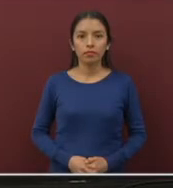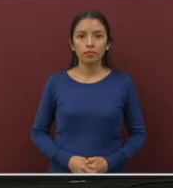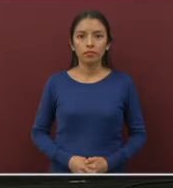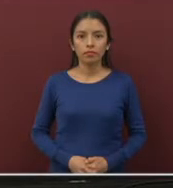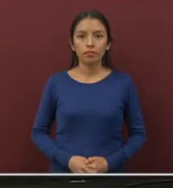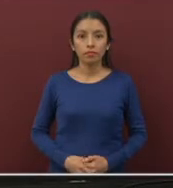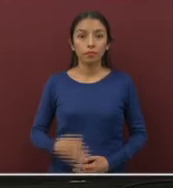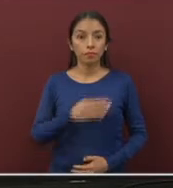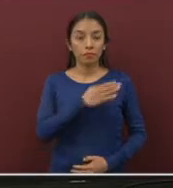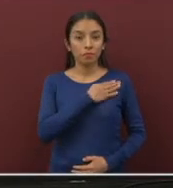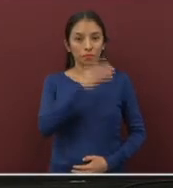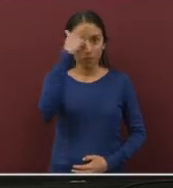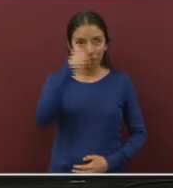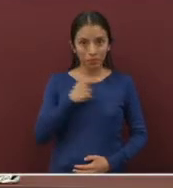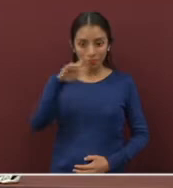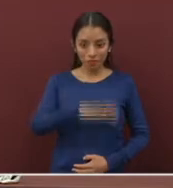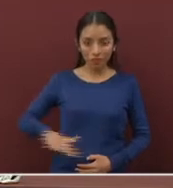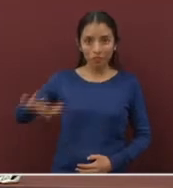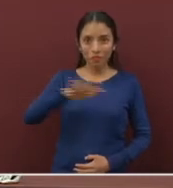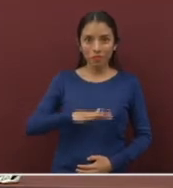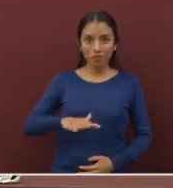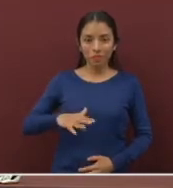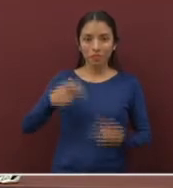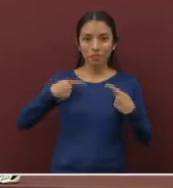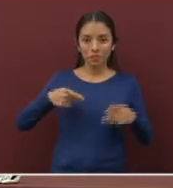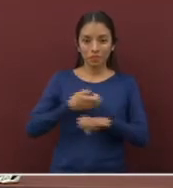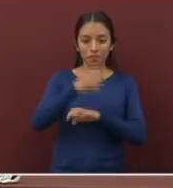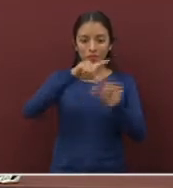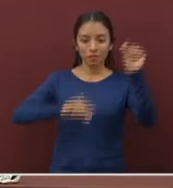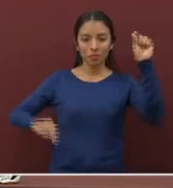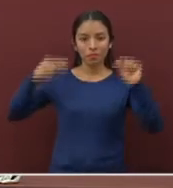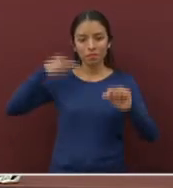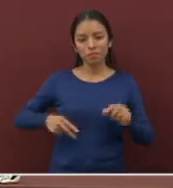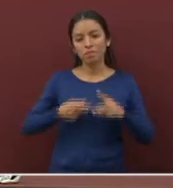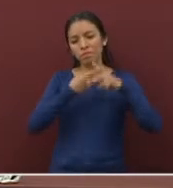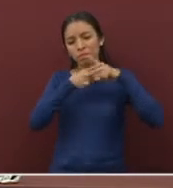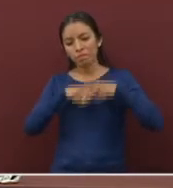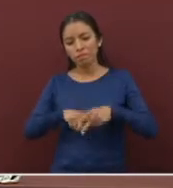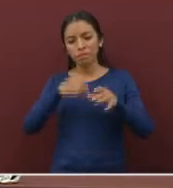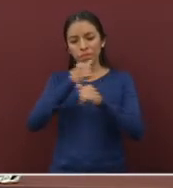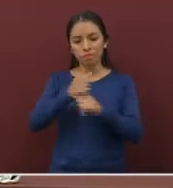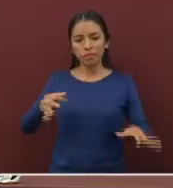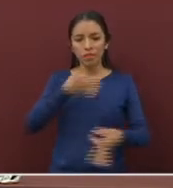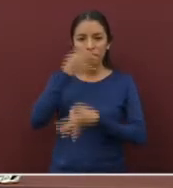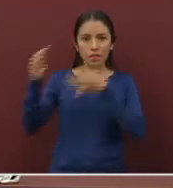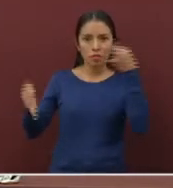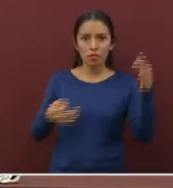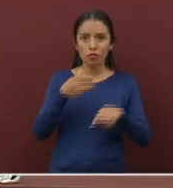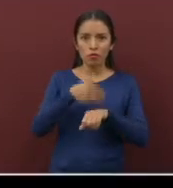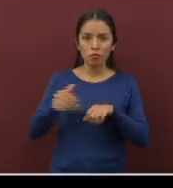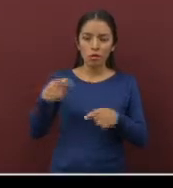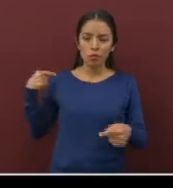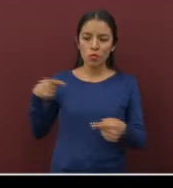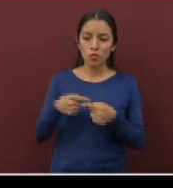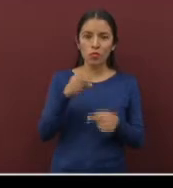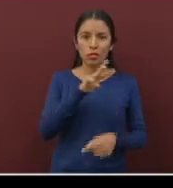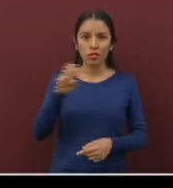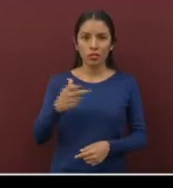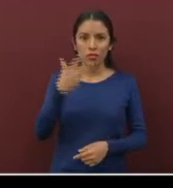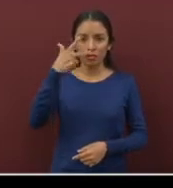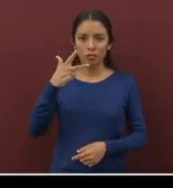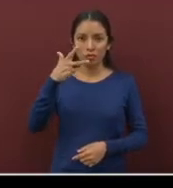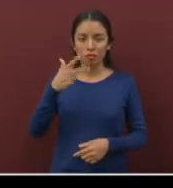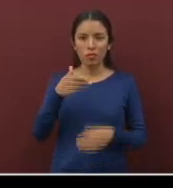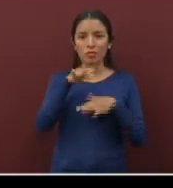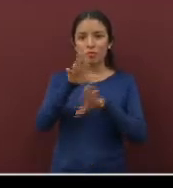muy buenas noches familias veracruzanas vamos a dar inicio al informe del número 308 de la actualización del color a virus